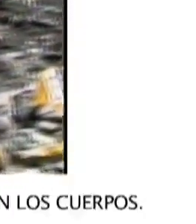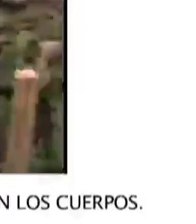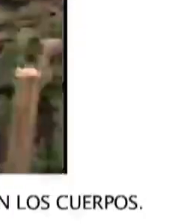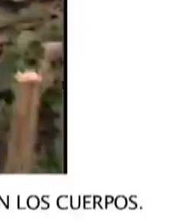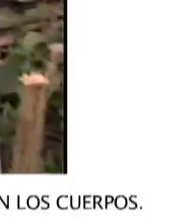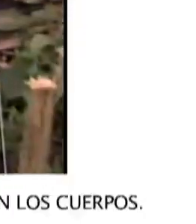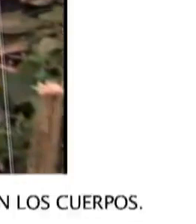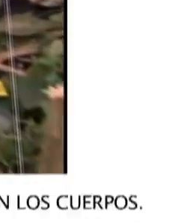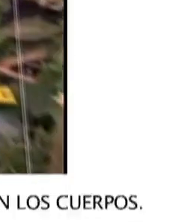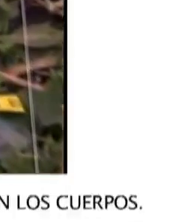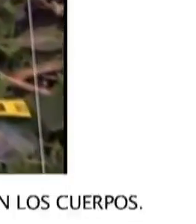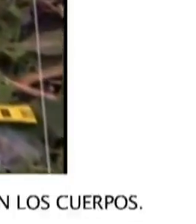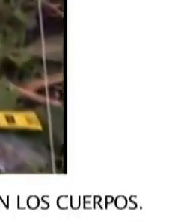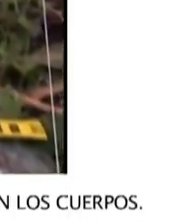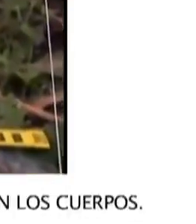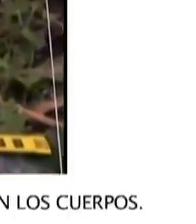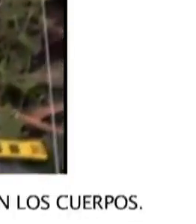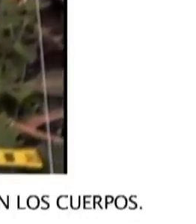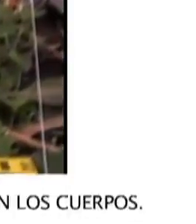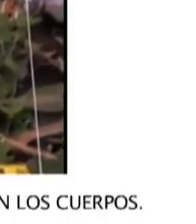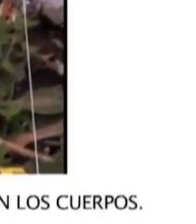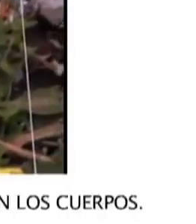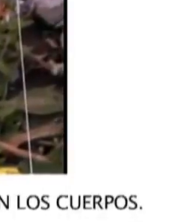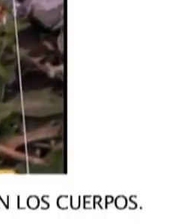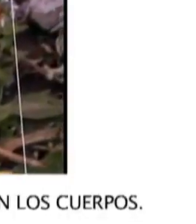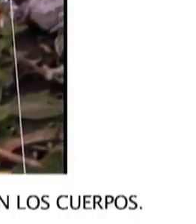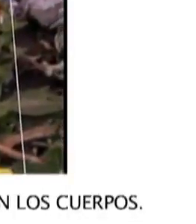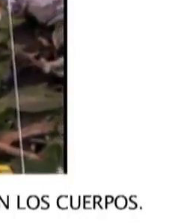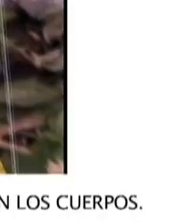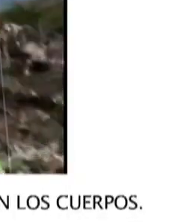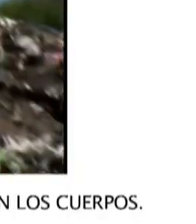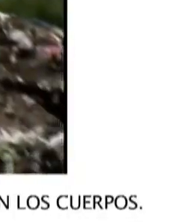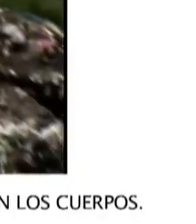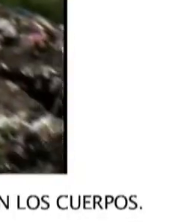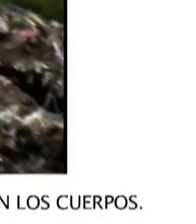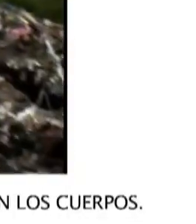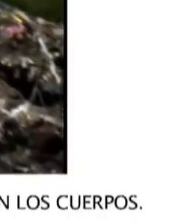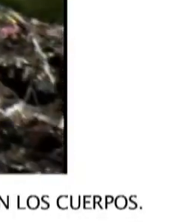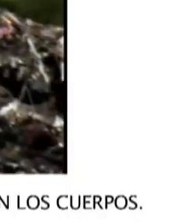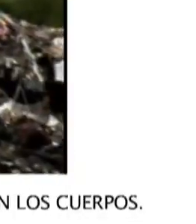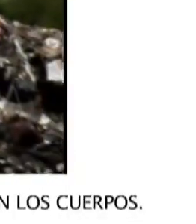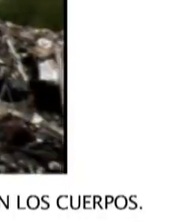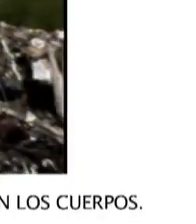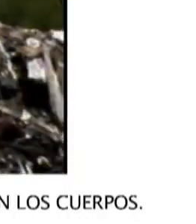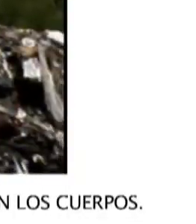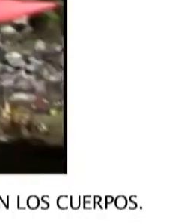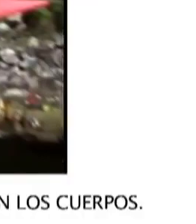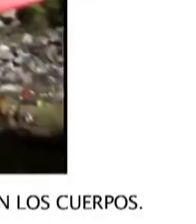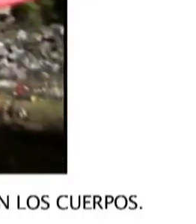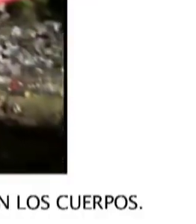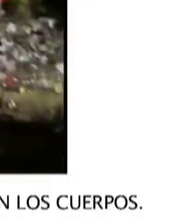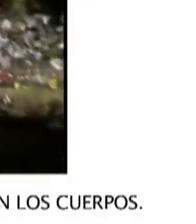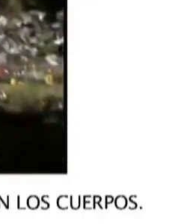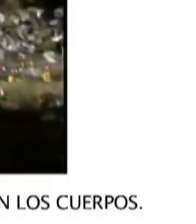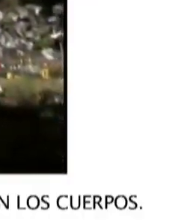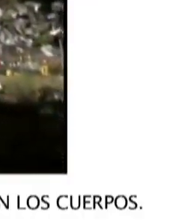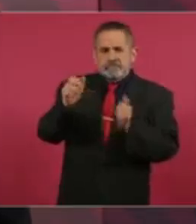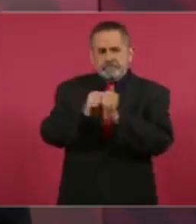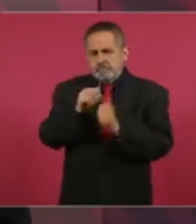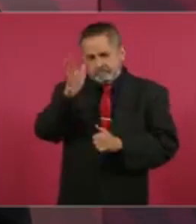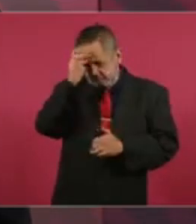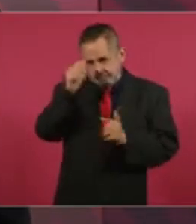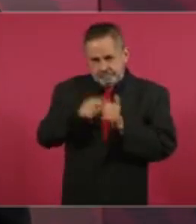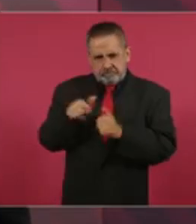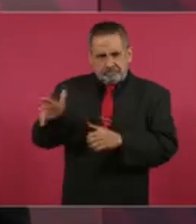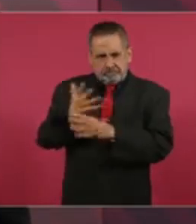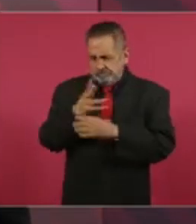Estados Americanos, OEA, de politizar este tema, pero reiteró que seguirán las investigaciones del caso.